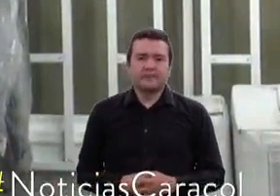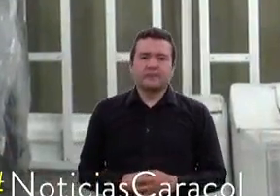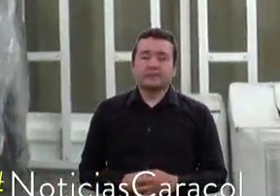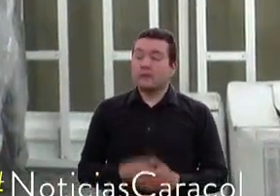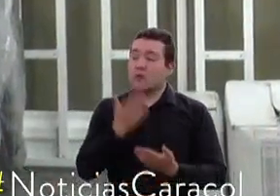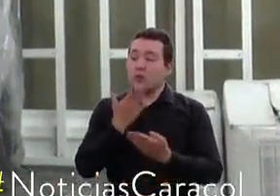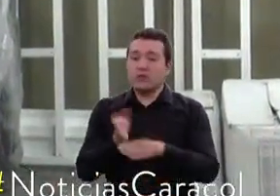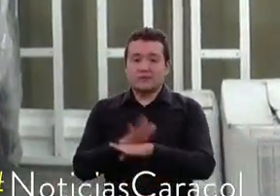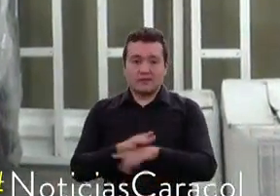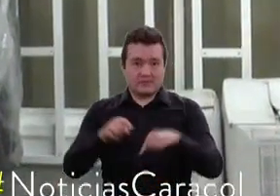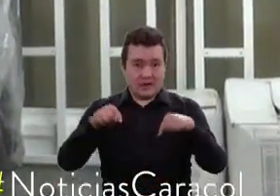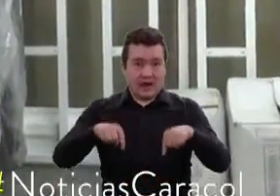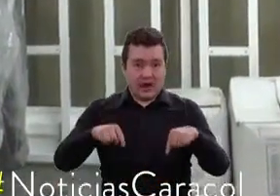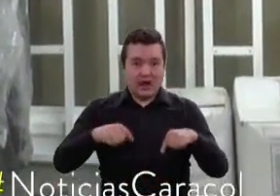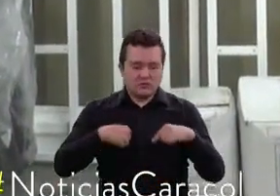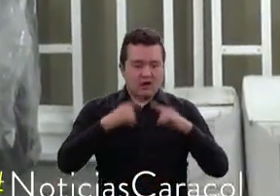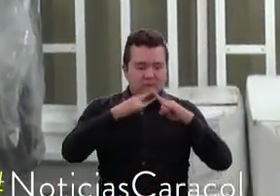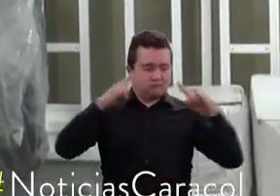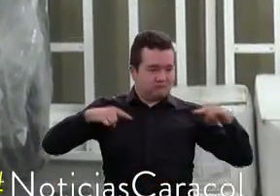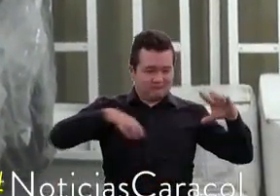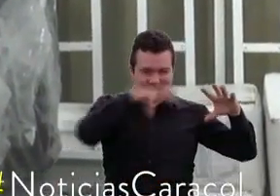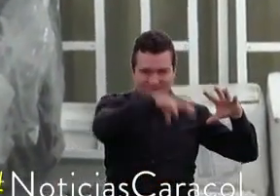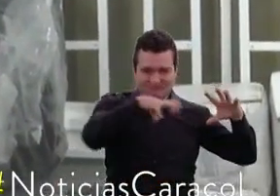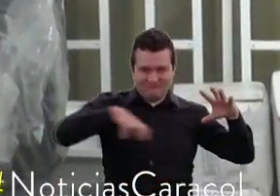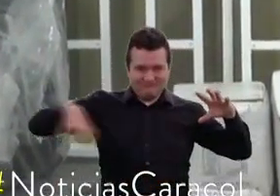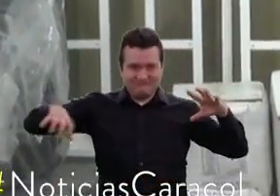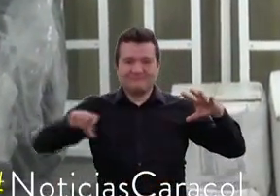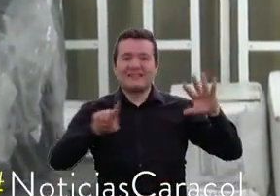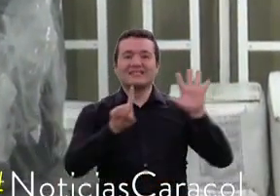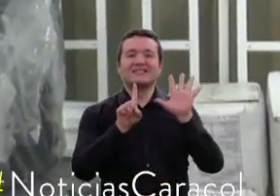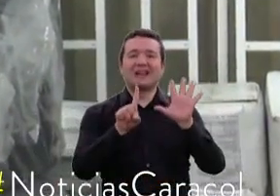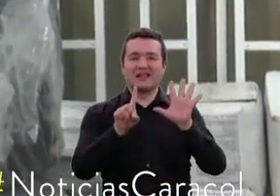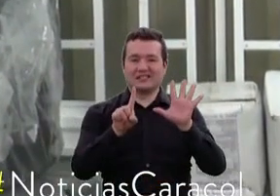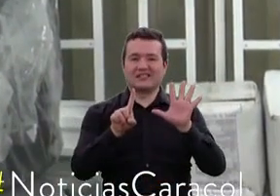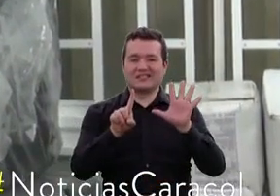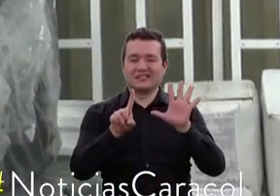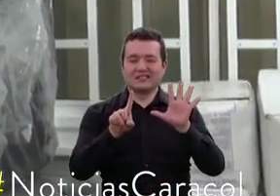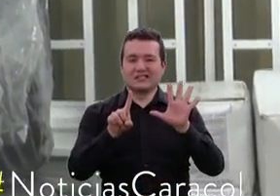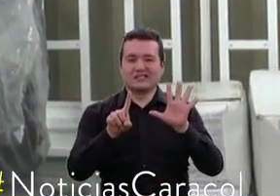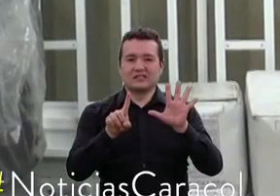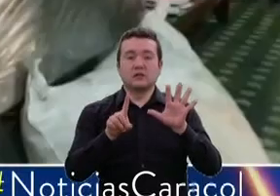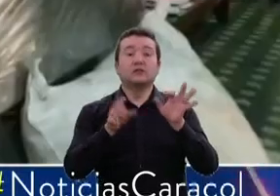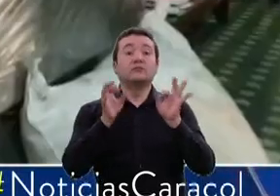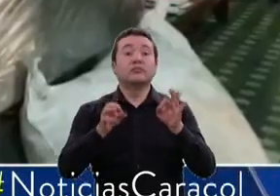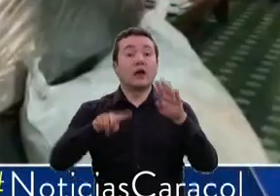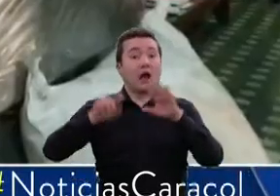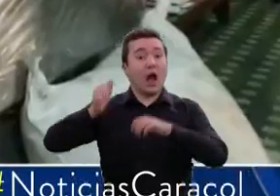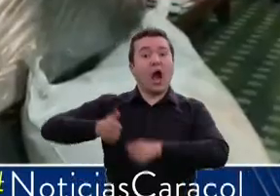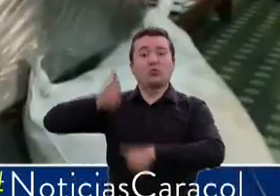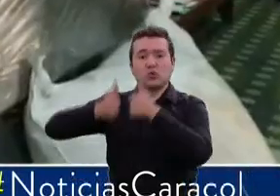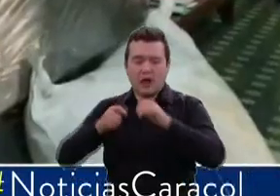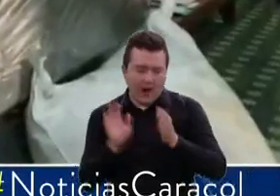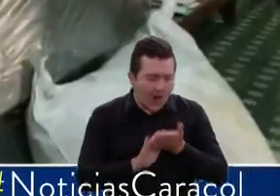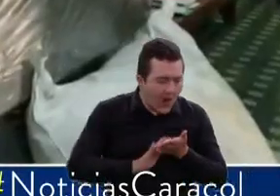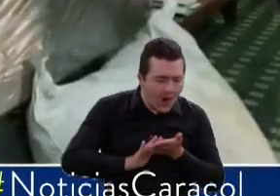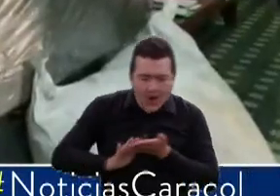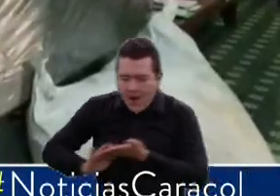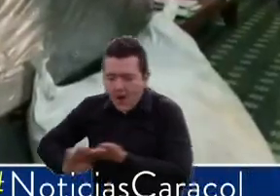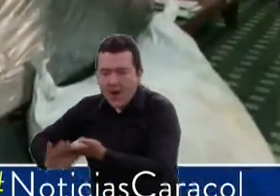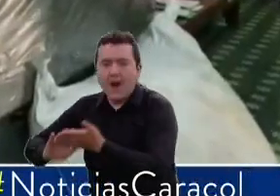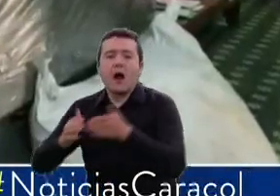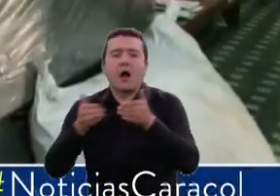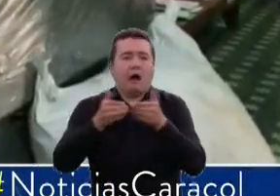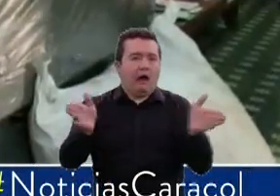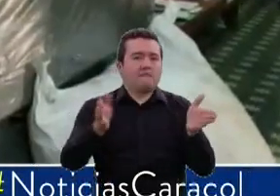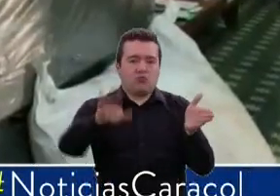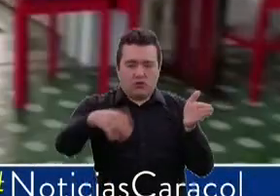saludo desde uno de los 6 refugios temporales que han dispuesto las autoridades aquí en San Andrés para atender las posibles